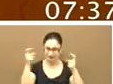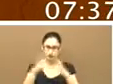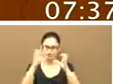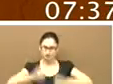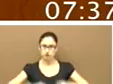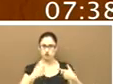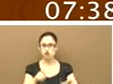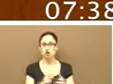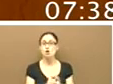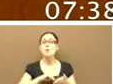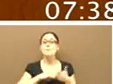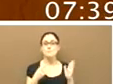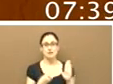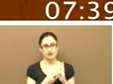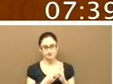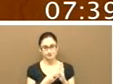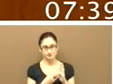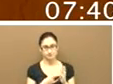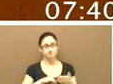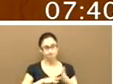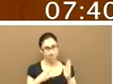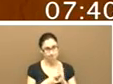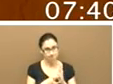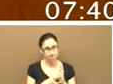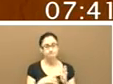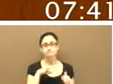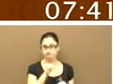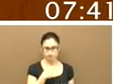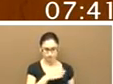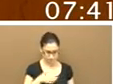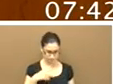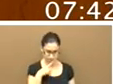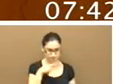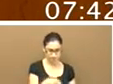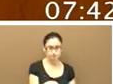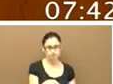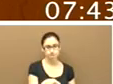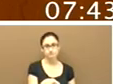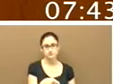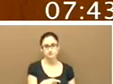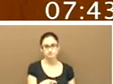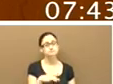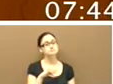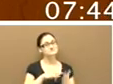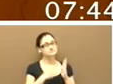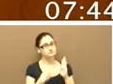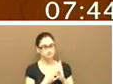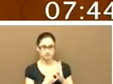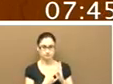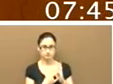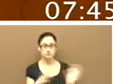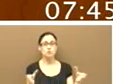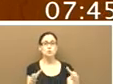sector un plan en el que ponemos y le quiero decir aquí ponemos a disposición de los grupos